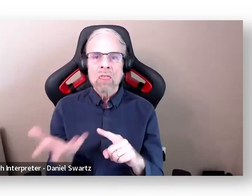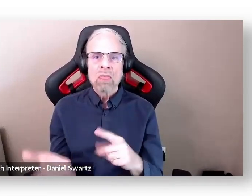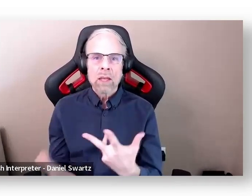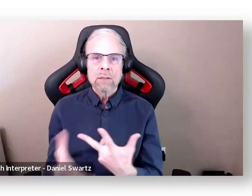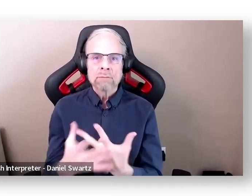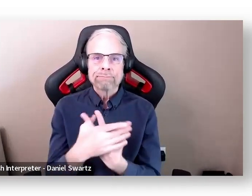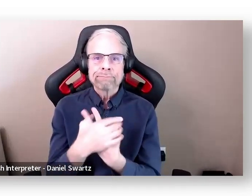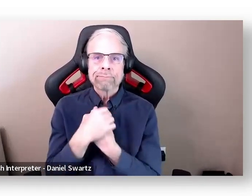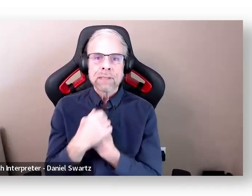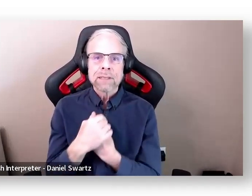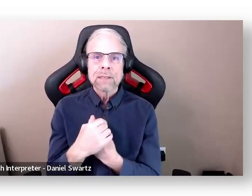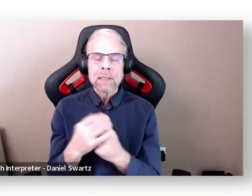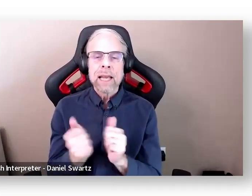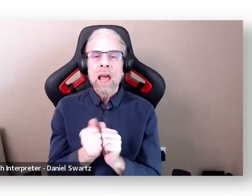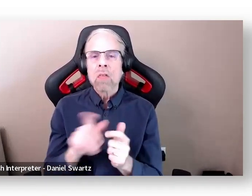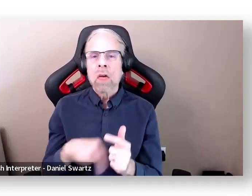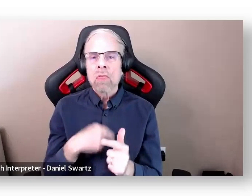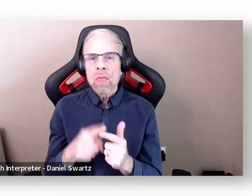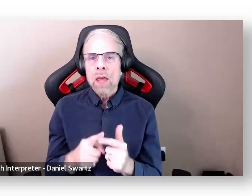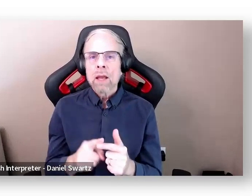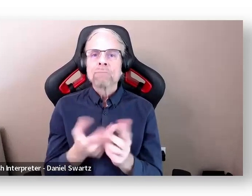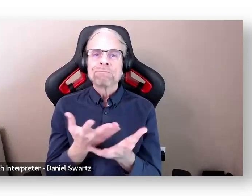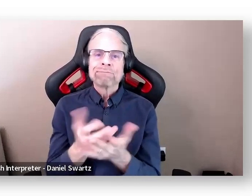Y entonces también lo que